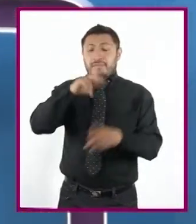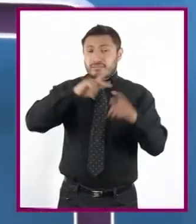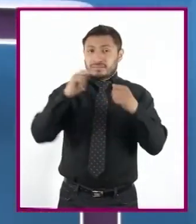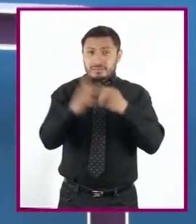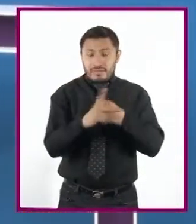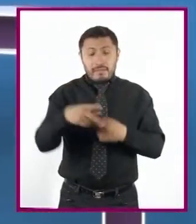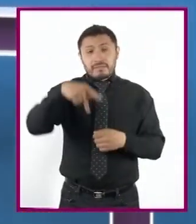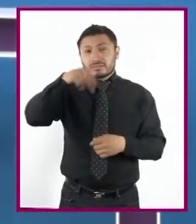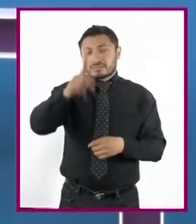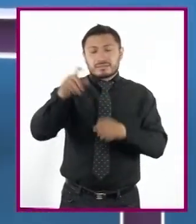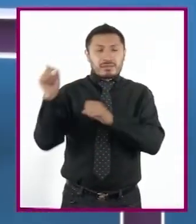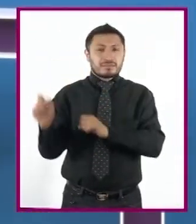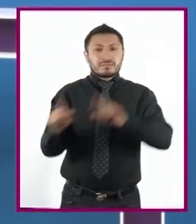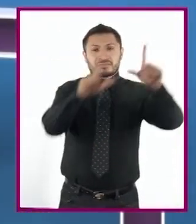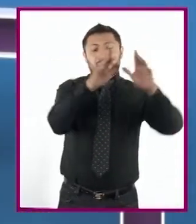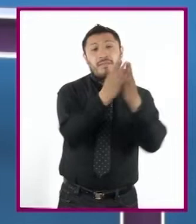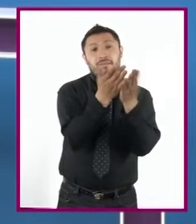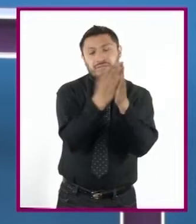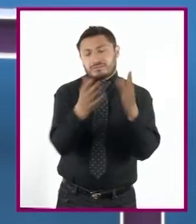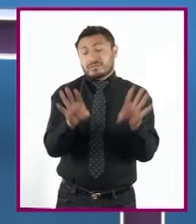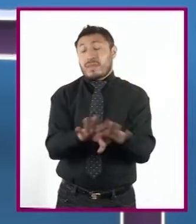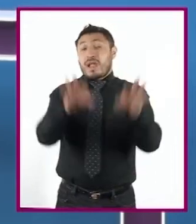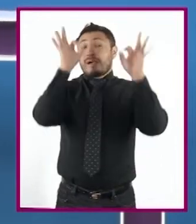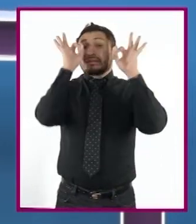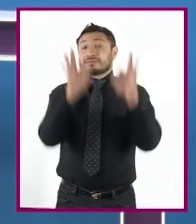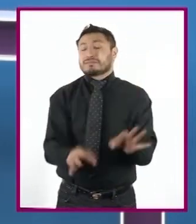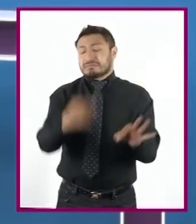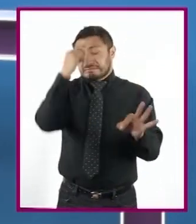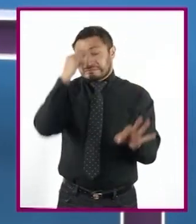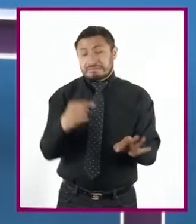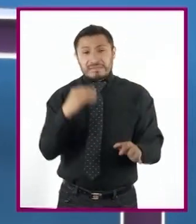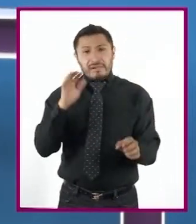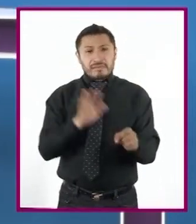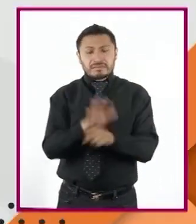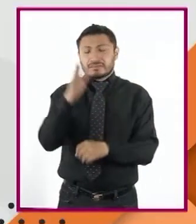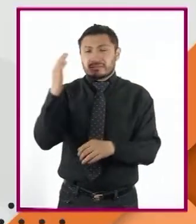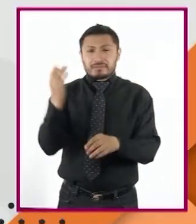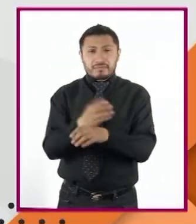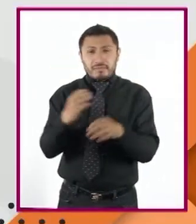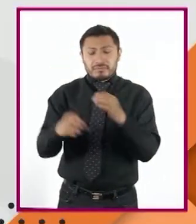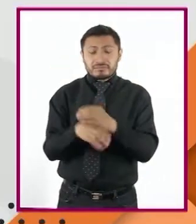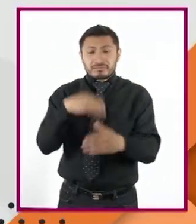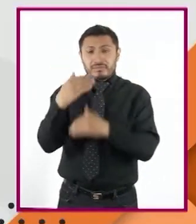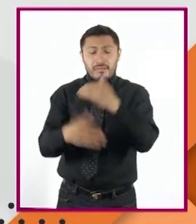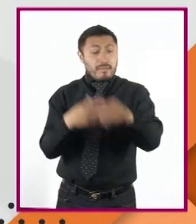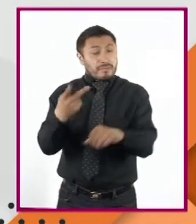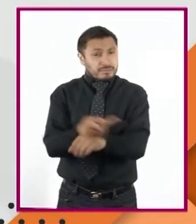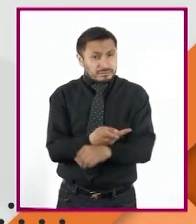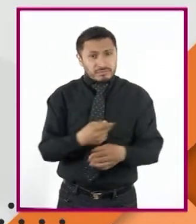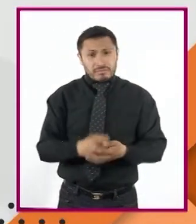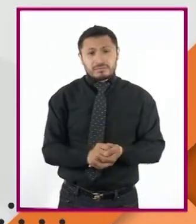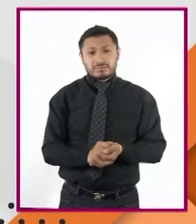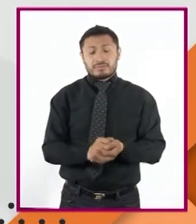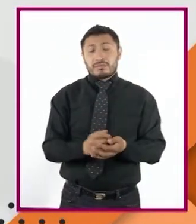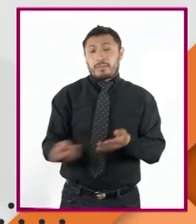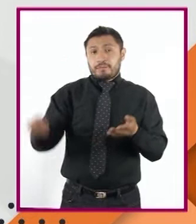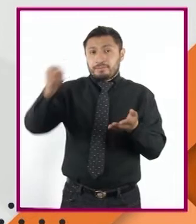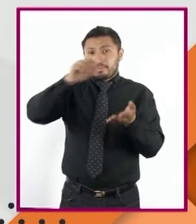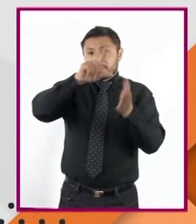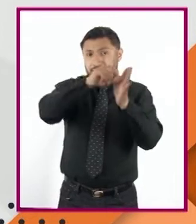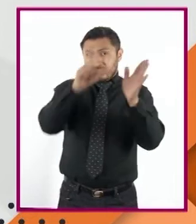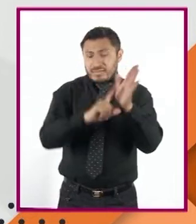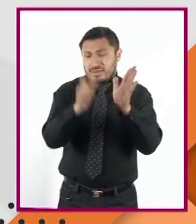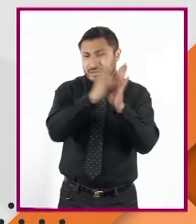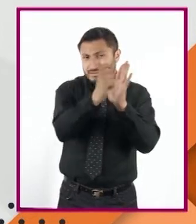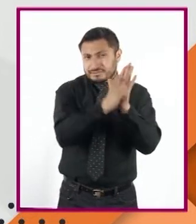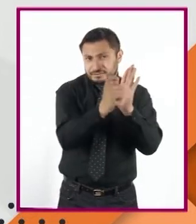Sin duda, la publicación de este libro fue determinante para los sucesos posteriores, por lo que debemos colocarlo en nuestra línea del tiempo.